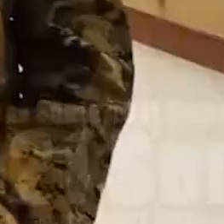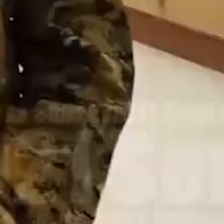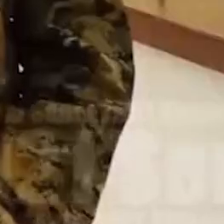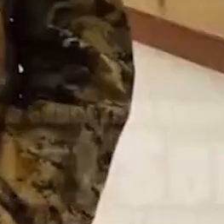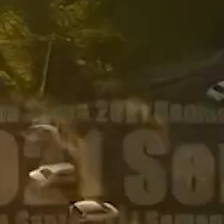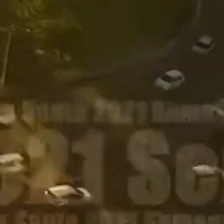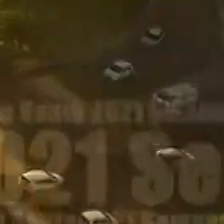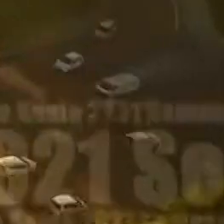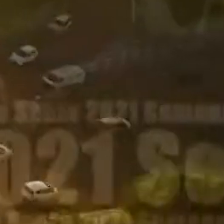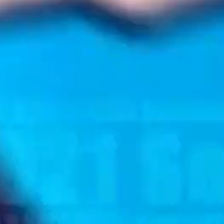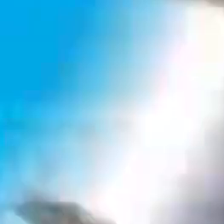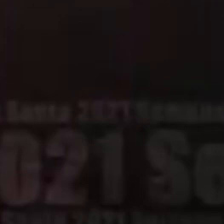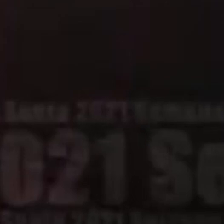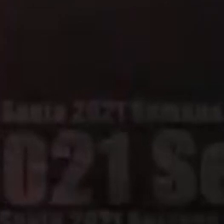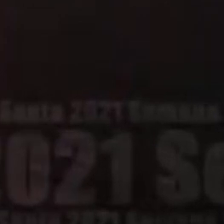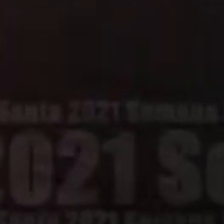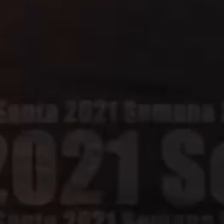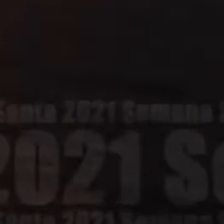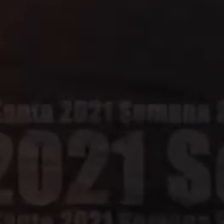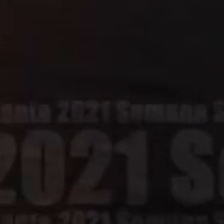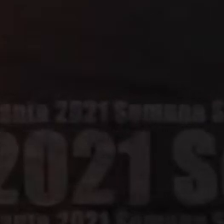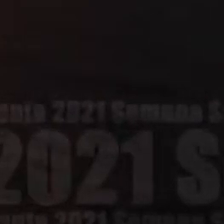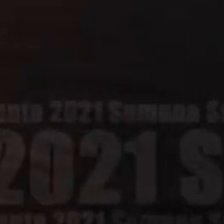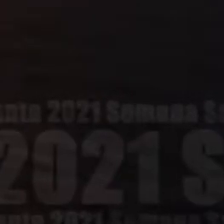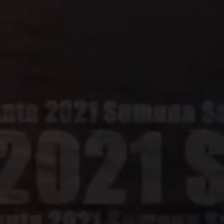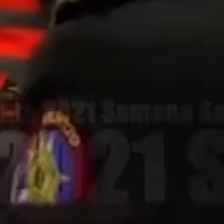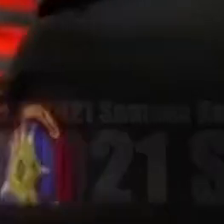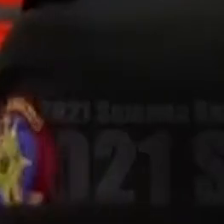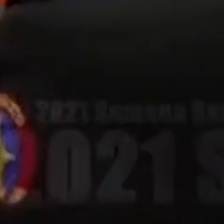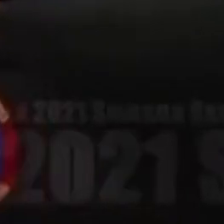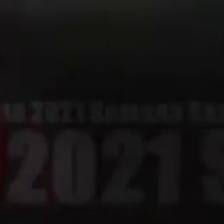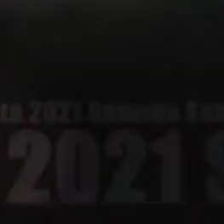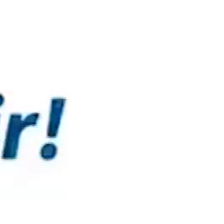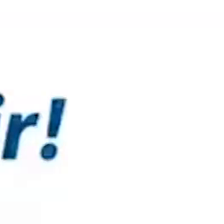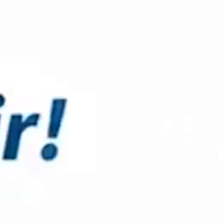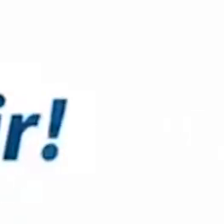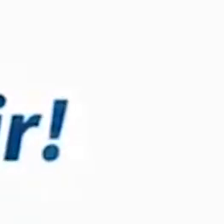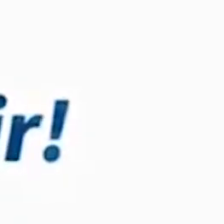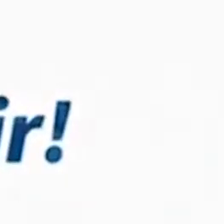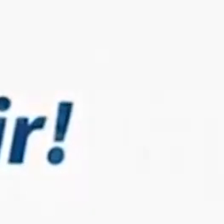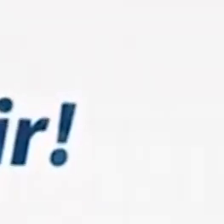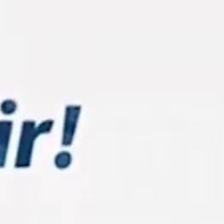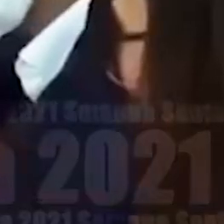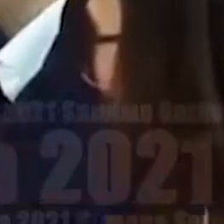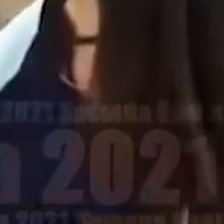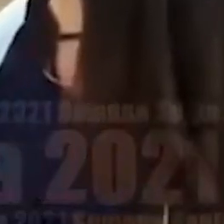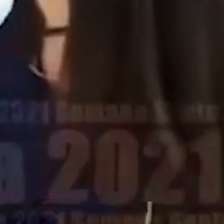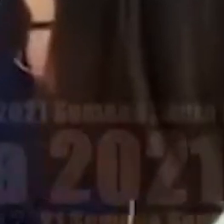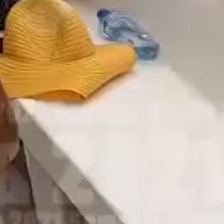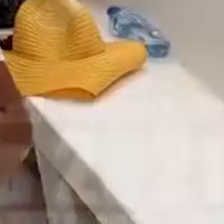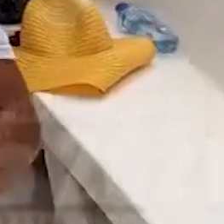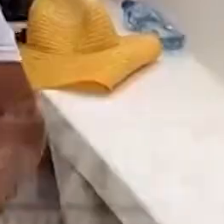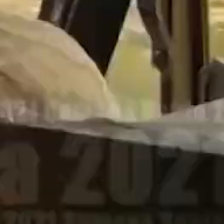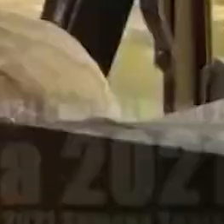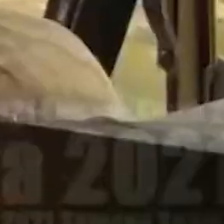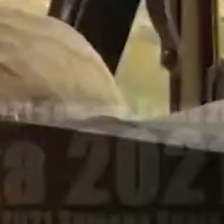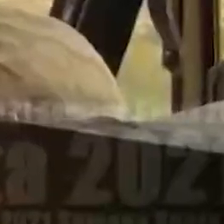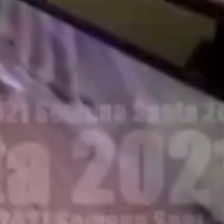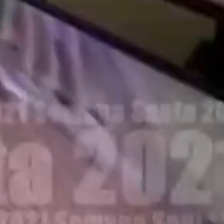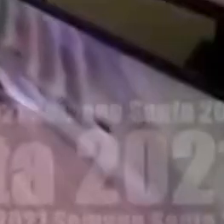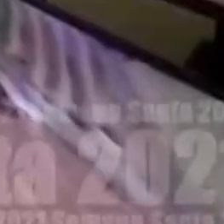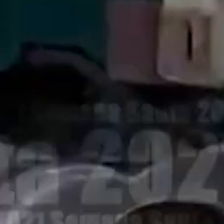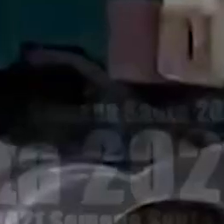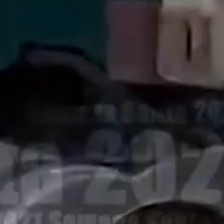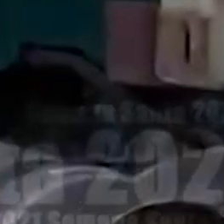transmisiones de los boletines del Centro de Operaciones de Emergencia, con las recomendaciones y directrices de las autoridades, que es